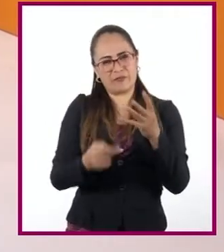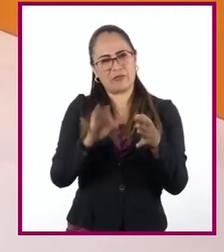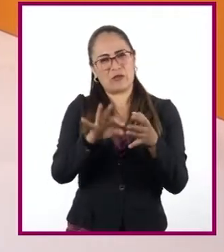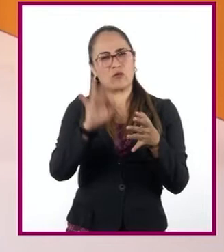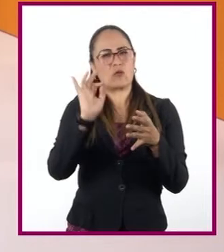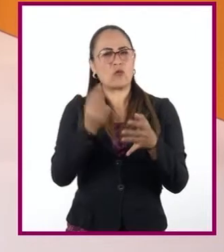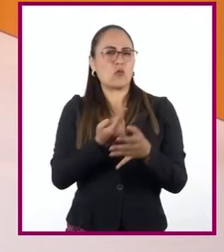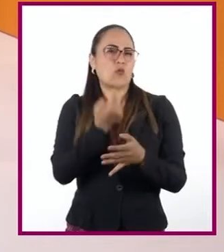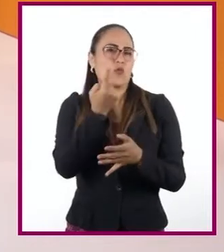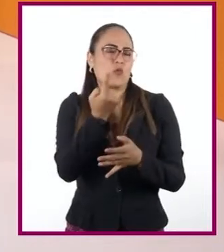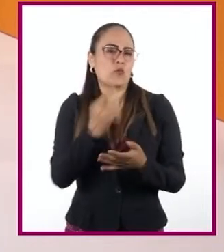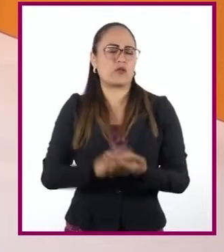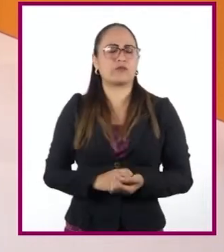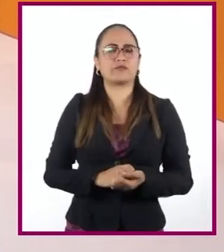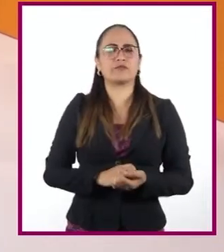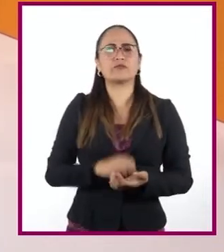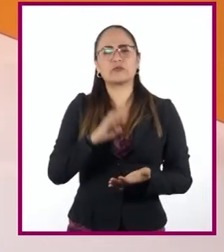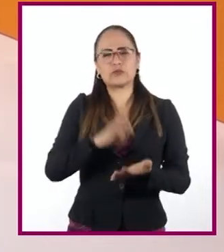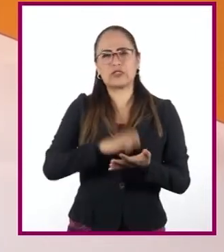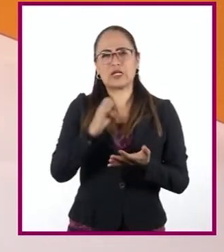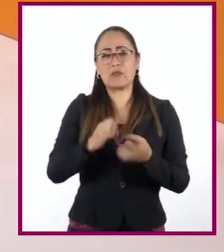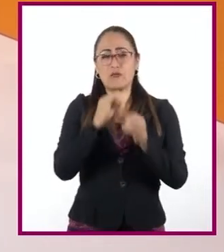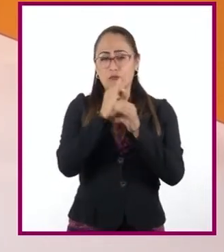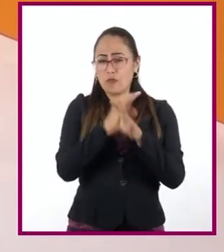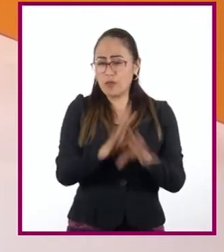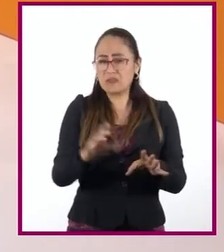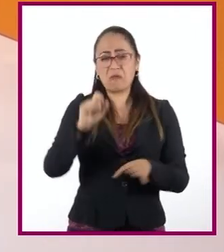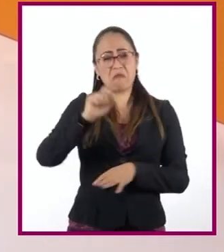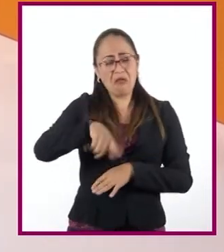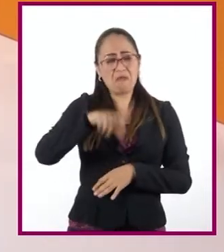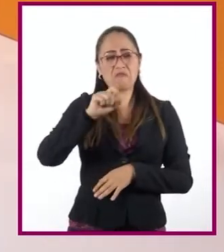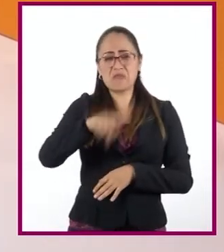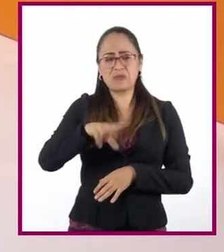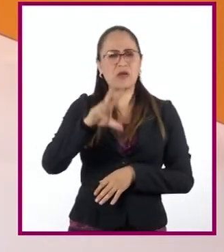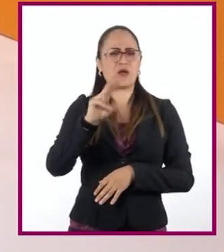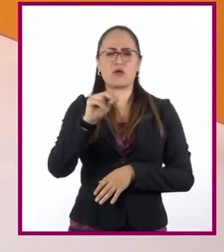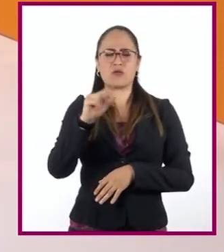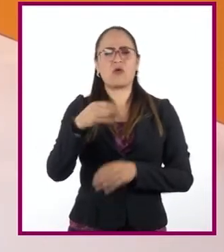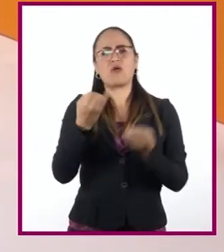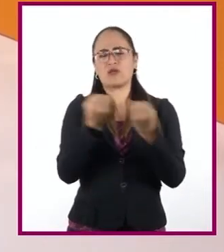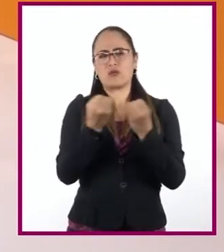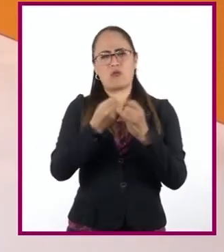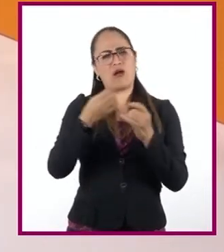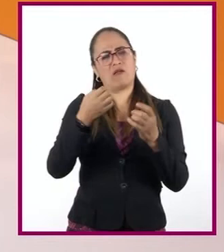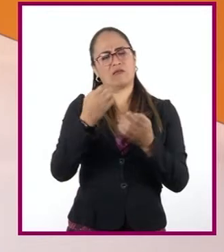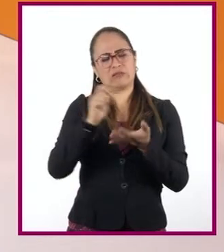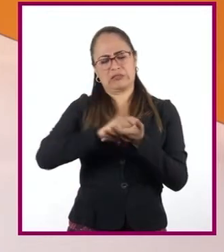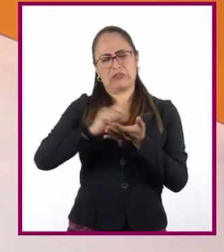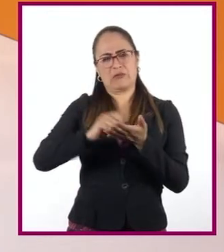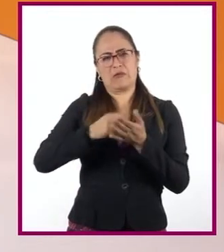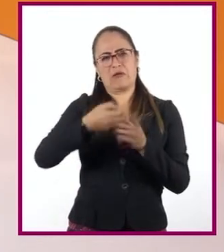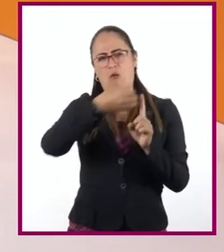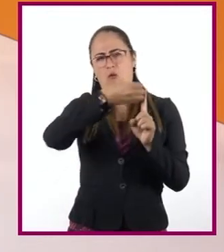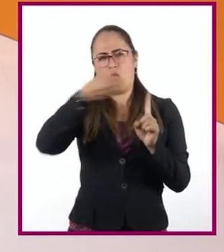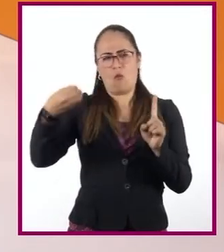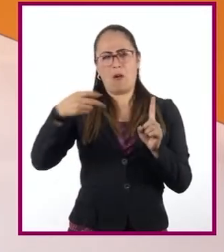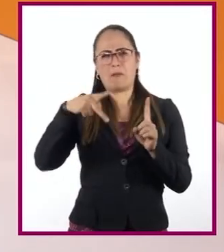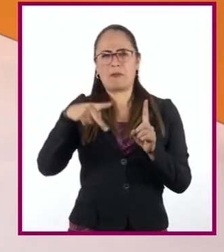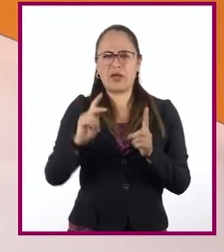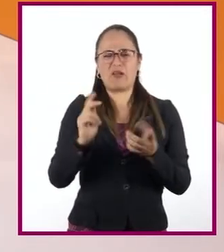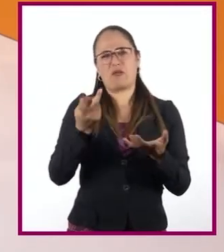cuiden de no repetir la información y usen un lenguaje formal, pero eviten tecnicismos o